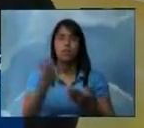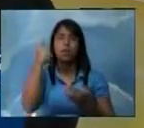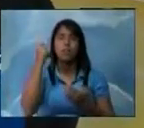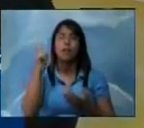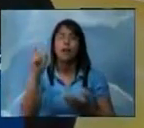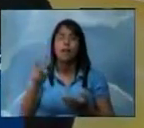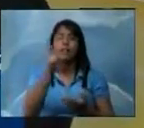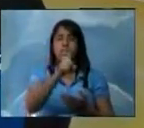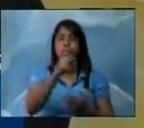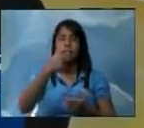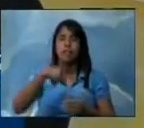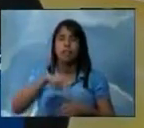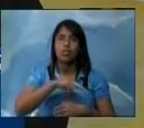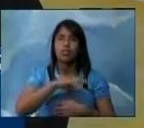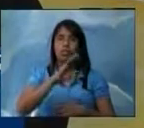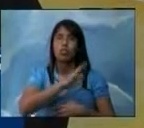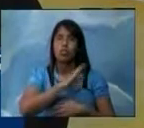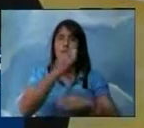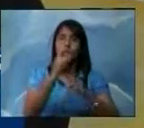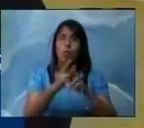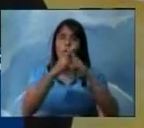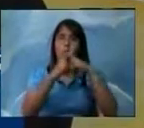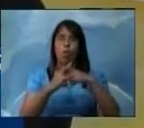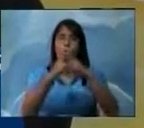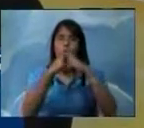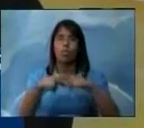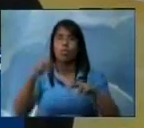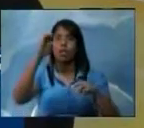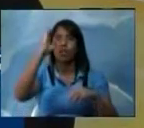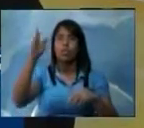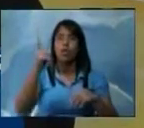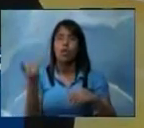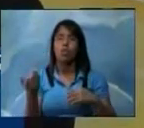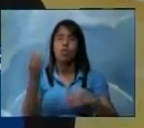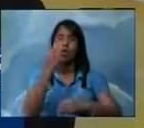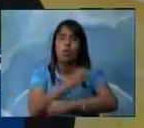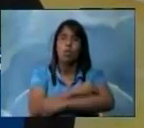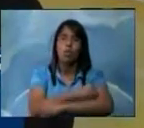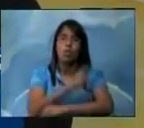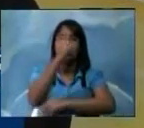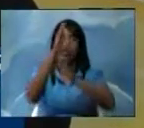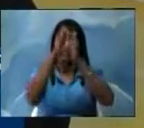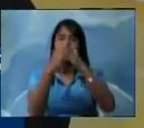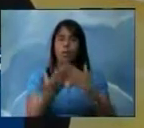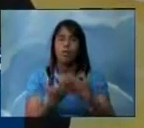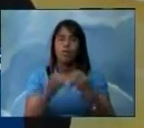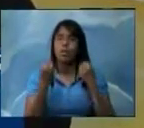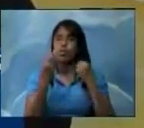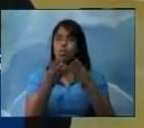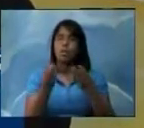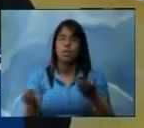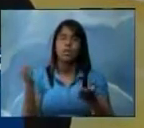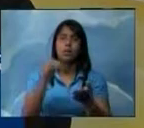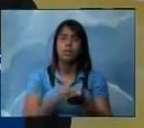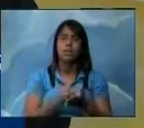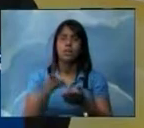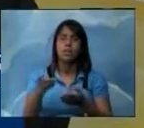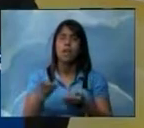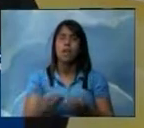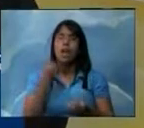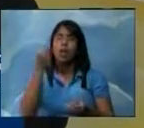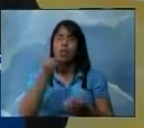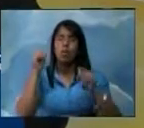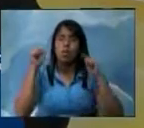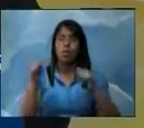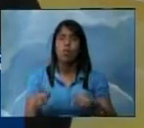para enseñarnos cómo honra a Dios a los que obedecen su palabra. ¿Cuántas veces el joven hoy en día